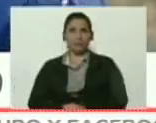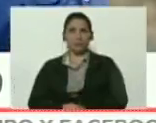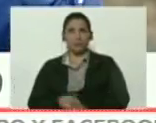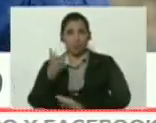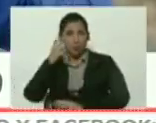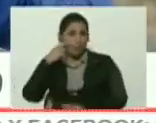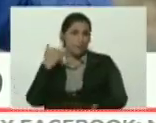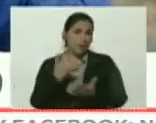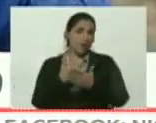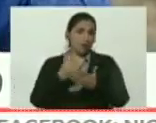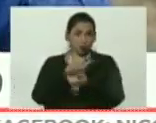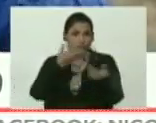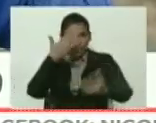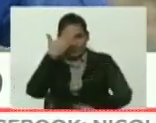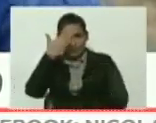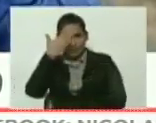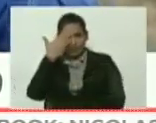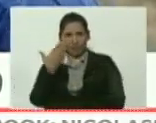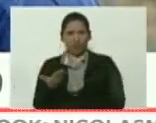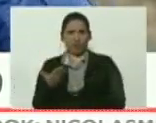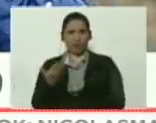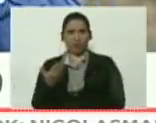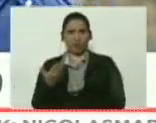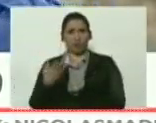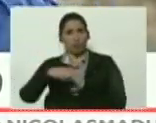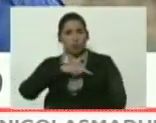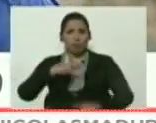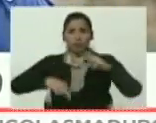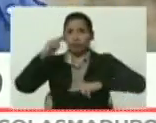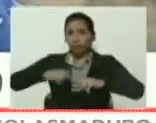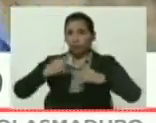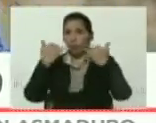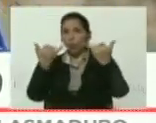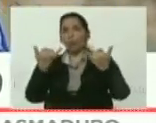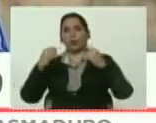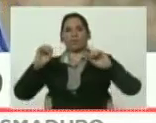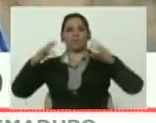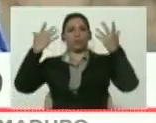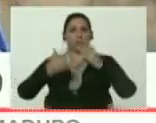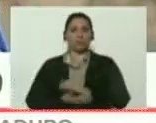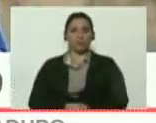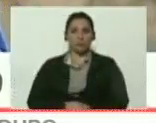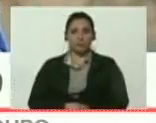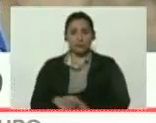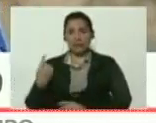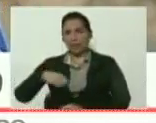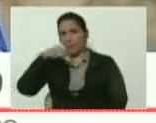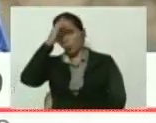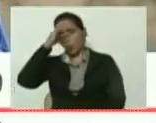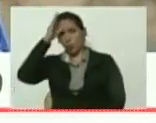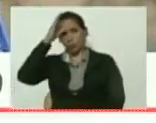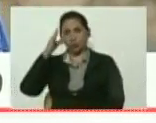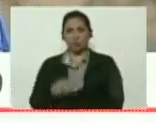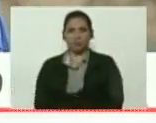Escuchen bien para que sepan lo que estamos construyendo, lo que estamos logrando. Tengamos